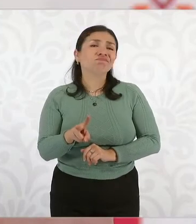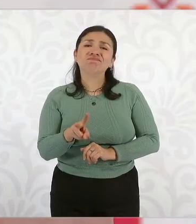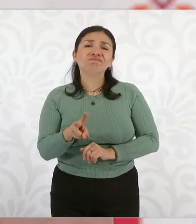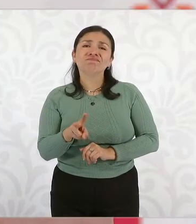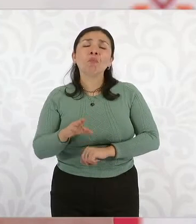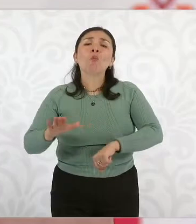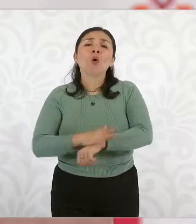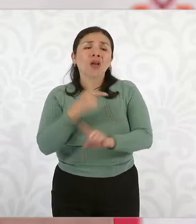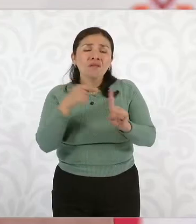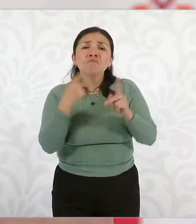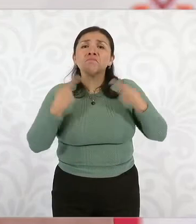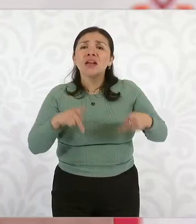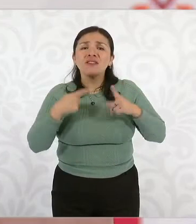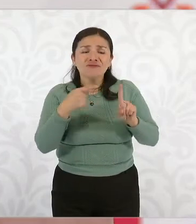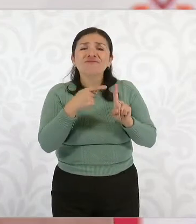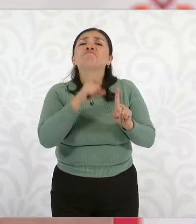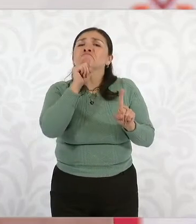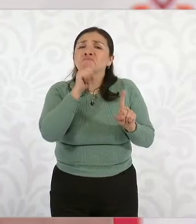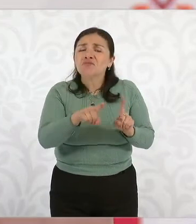porque esta persona seguía siendo socio